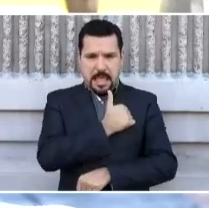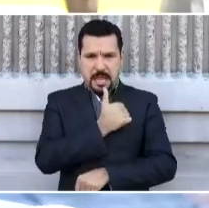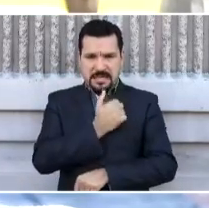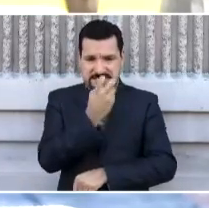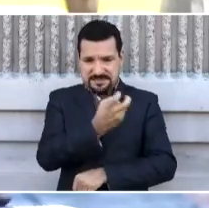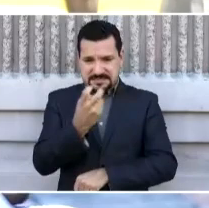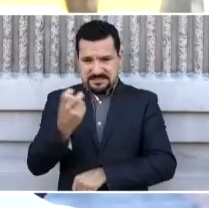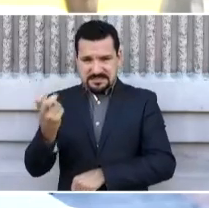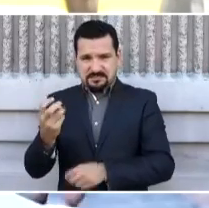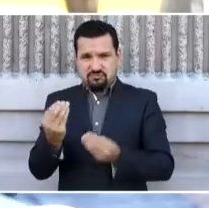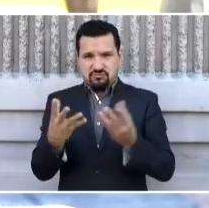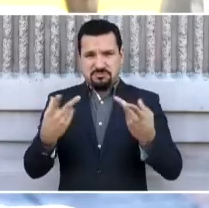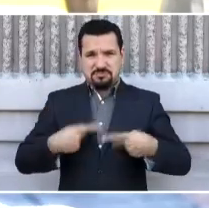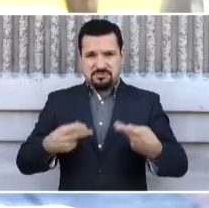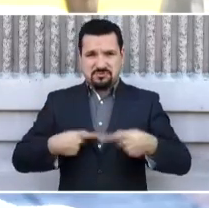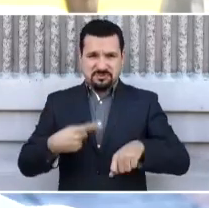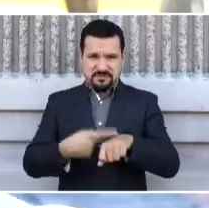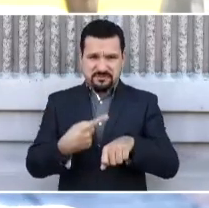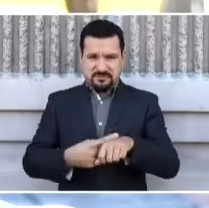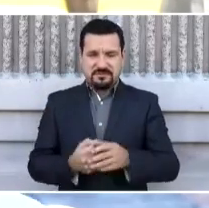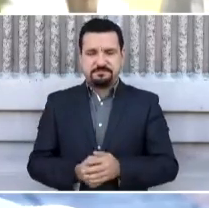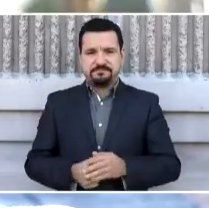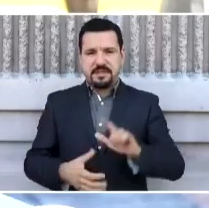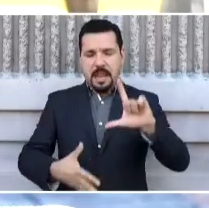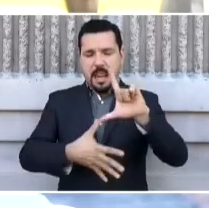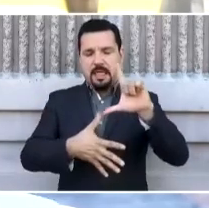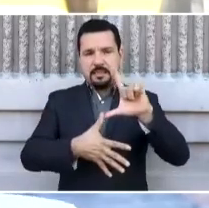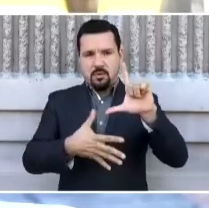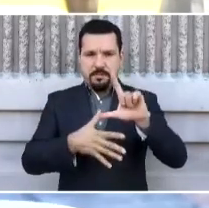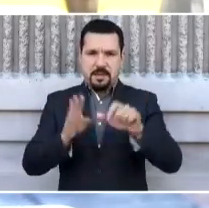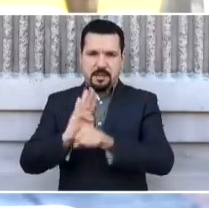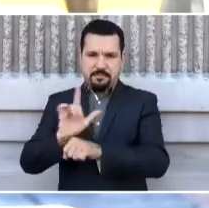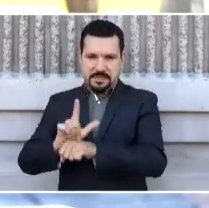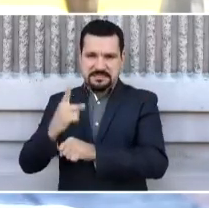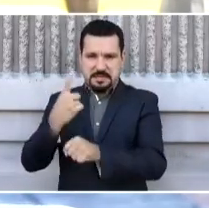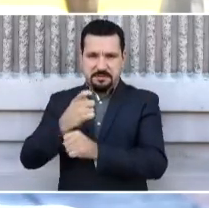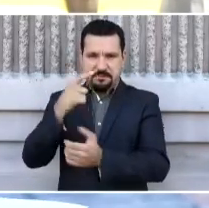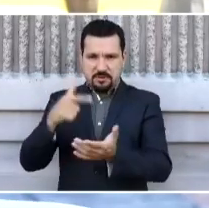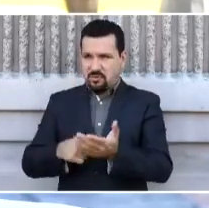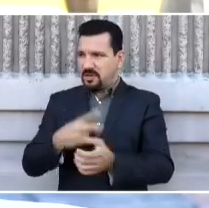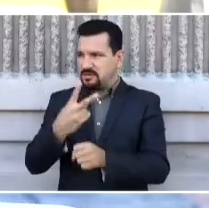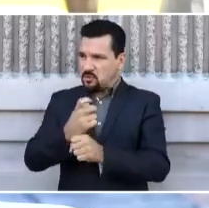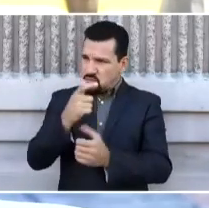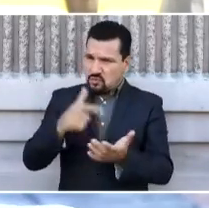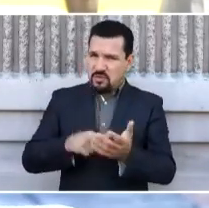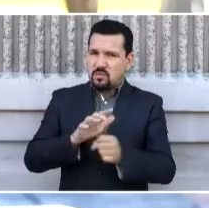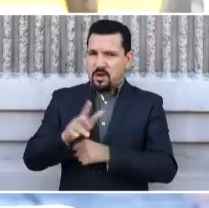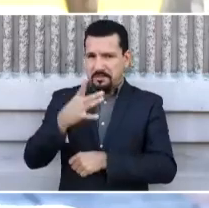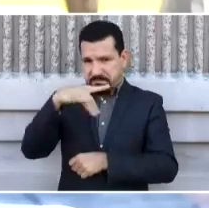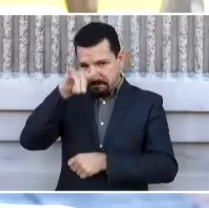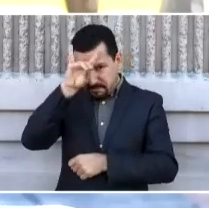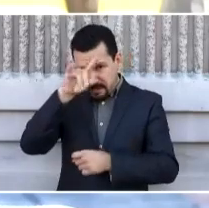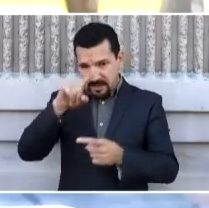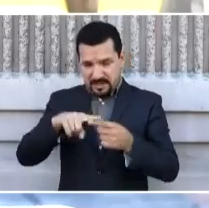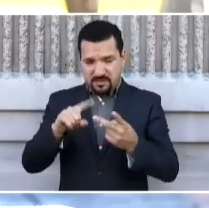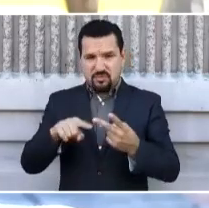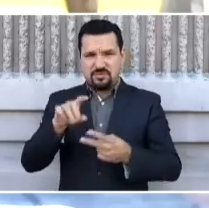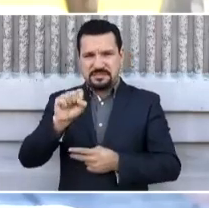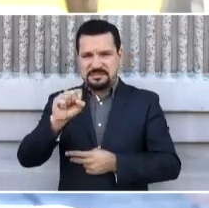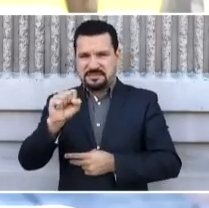casos. En Latinoamérica, por supuesto, Brasil es el primero, luego le sigue Perú, que